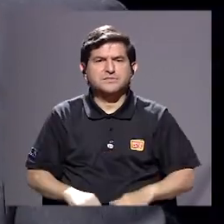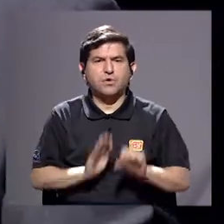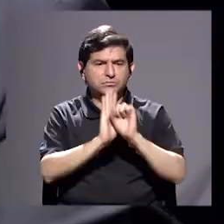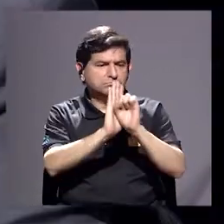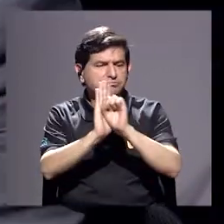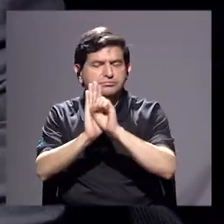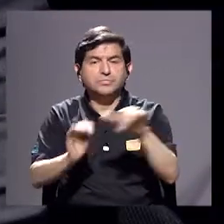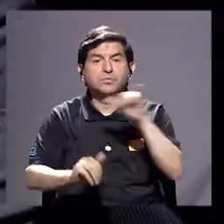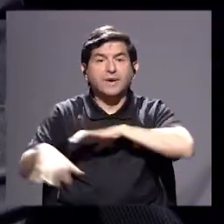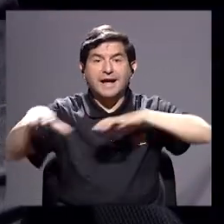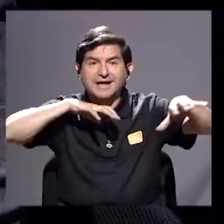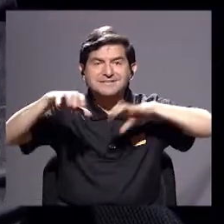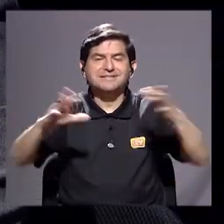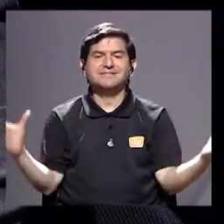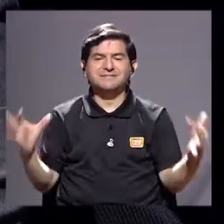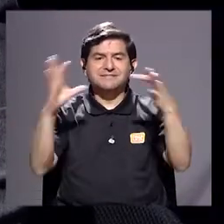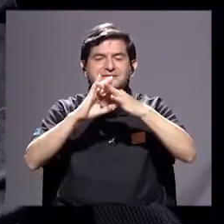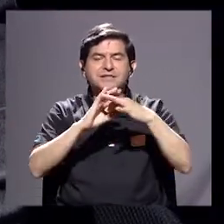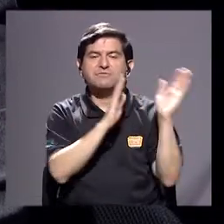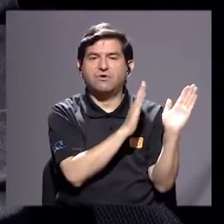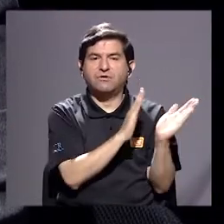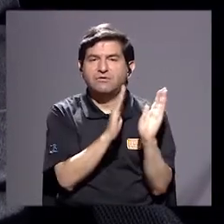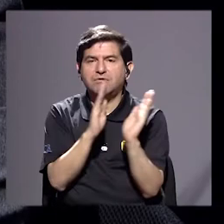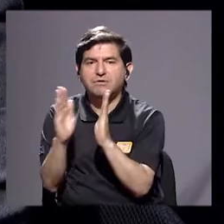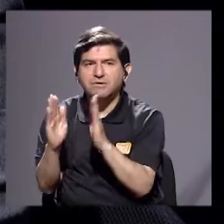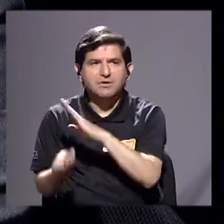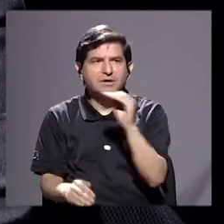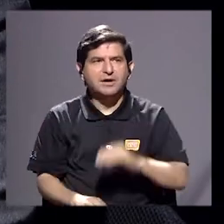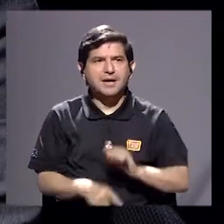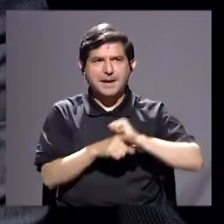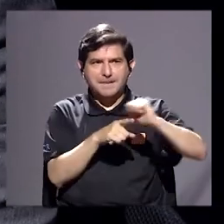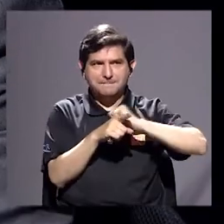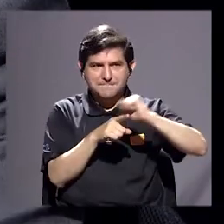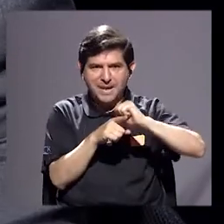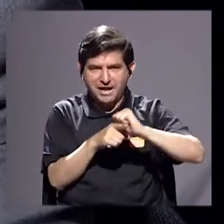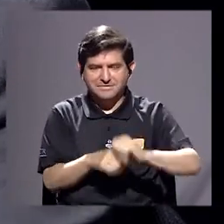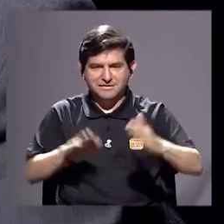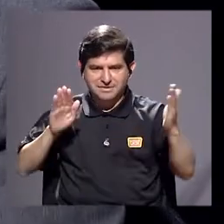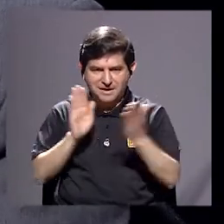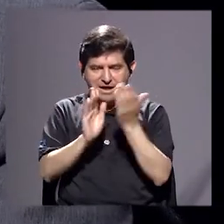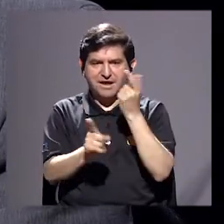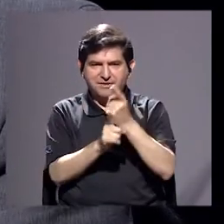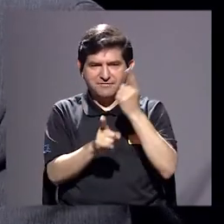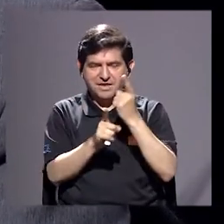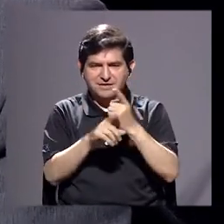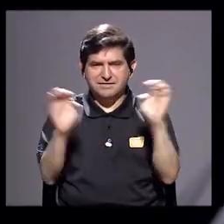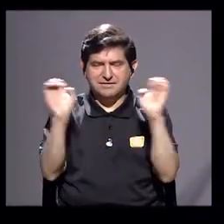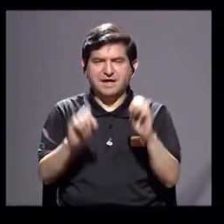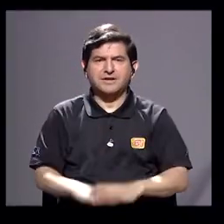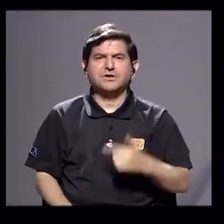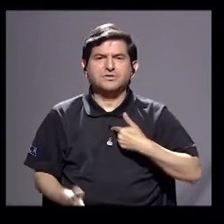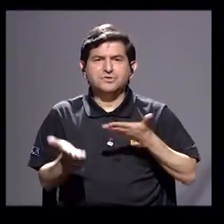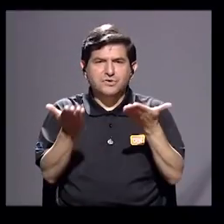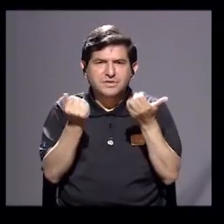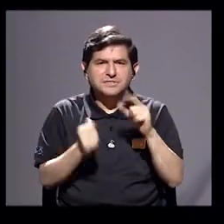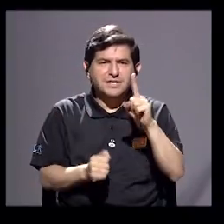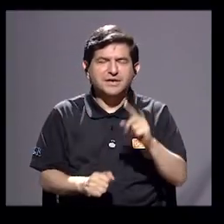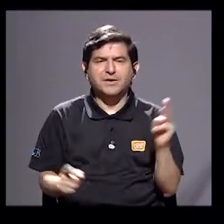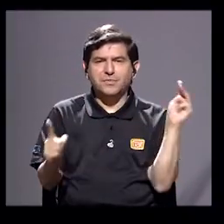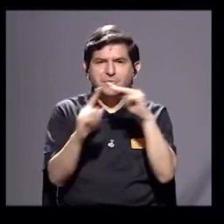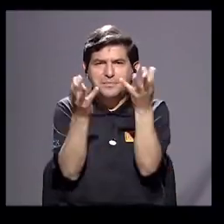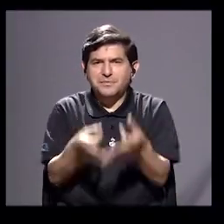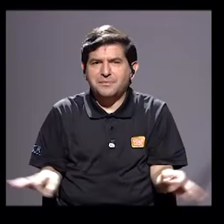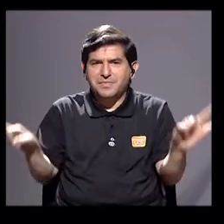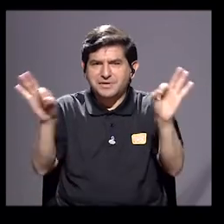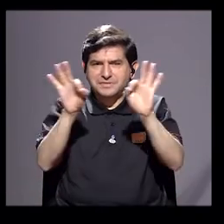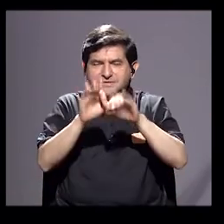como lo activo que tiene que ver con la organización y la práctica para poder enfrentar adecuadamente las decisiones que dar con un mensaje muy importante